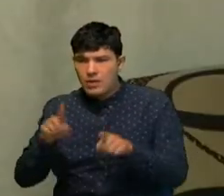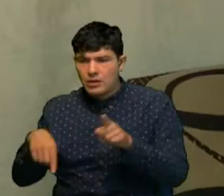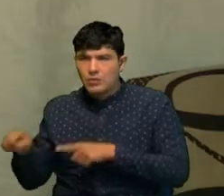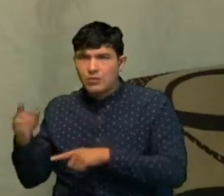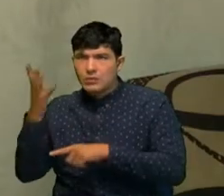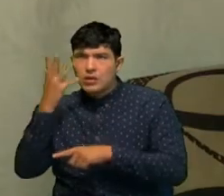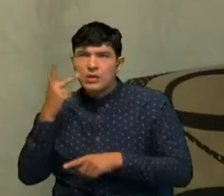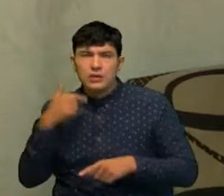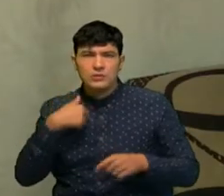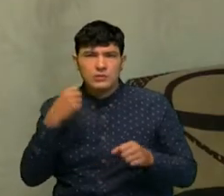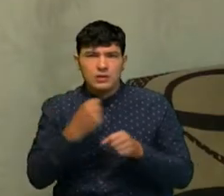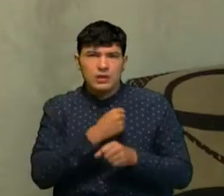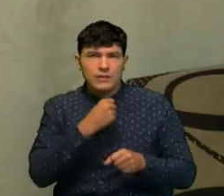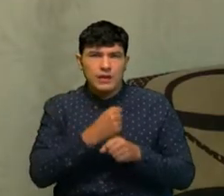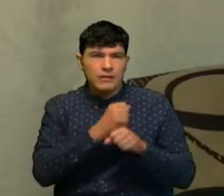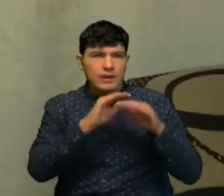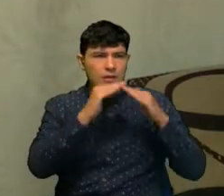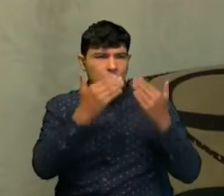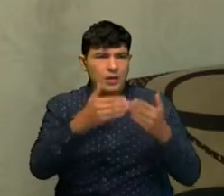colegio